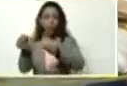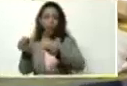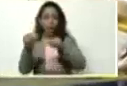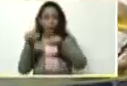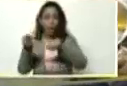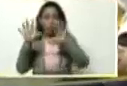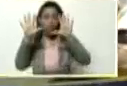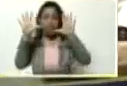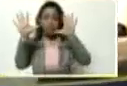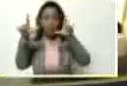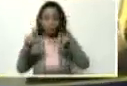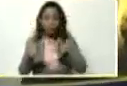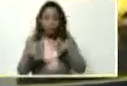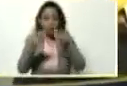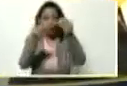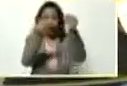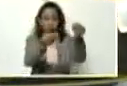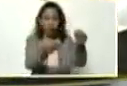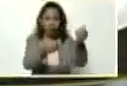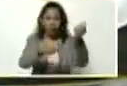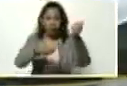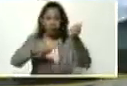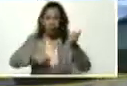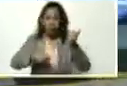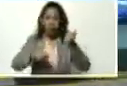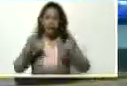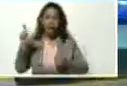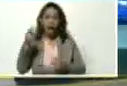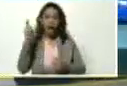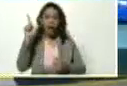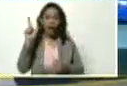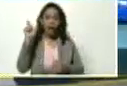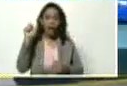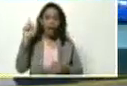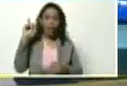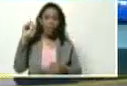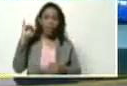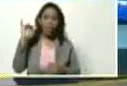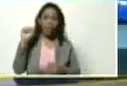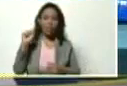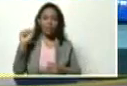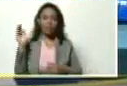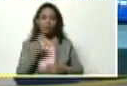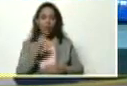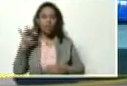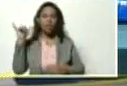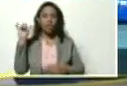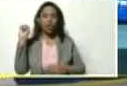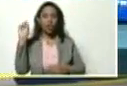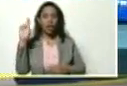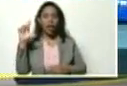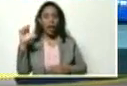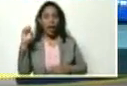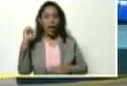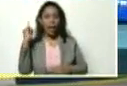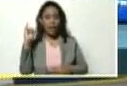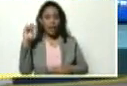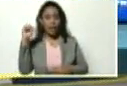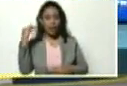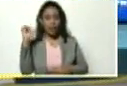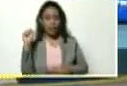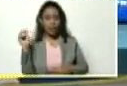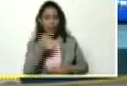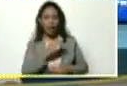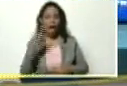estos 10 diplomas a Gladys, a Jorleinis, a Oscayer,